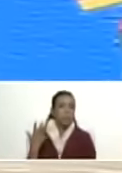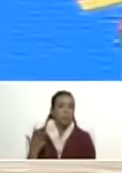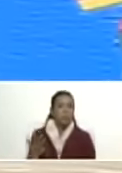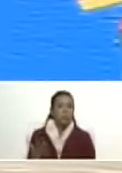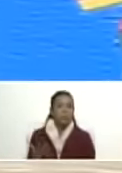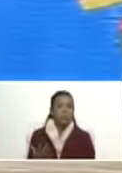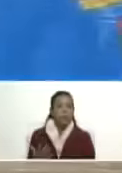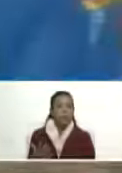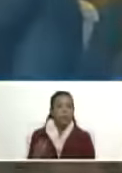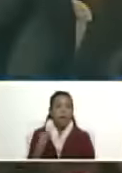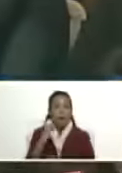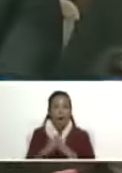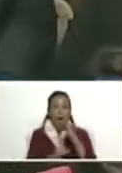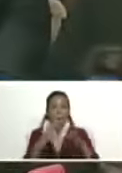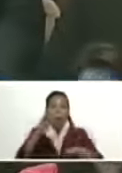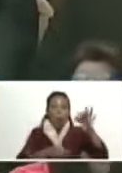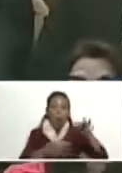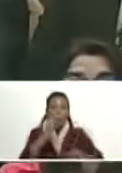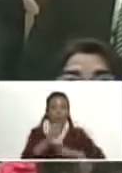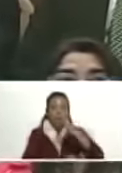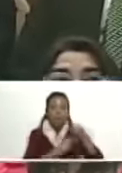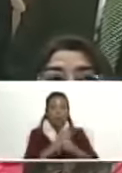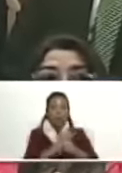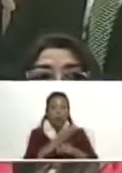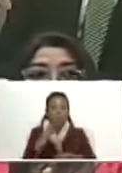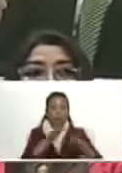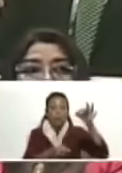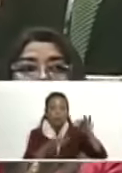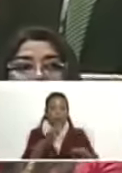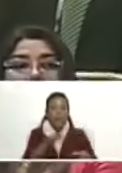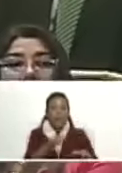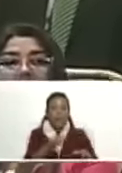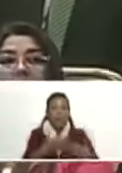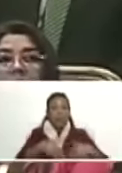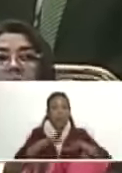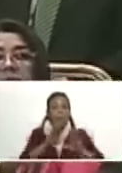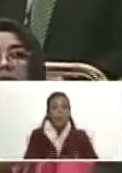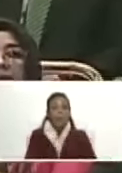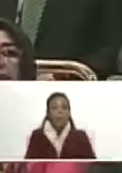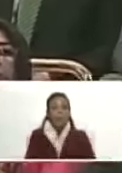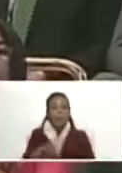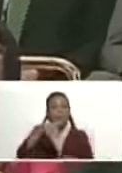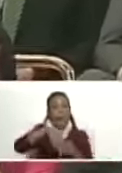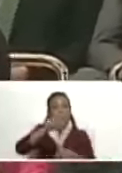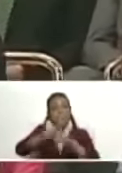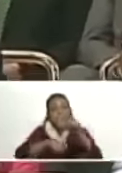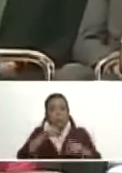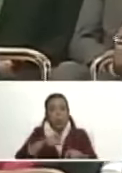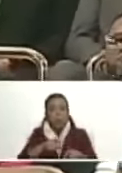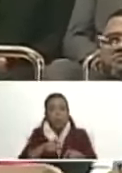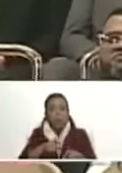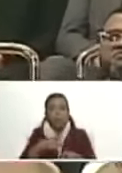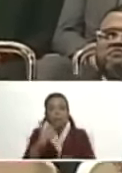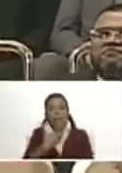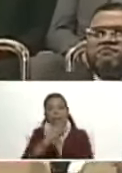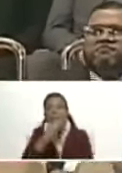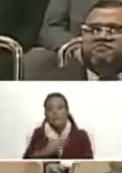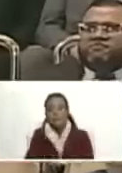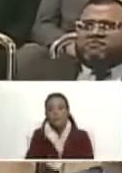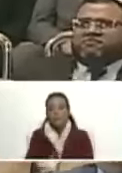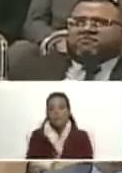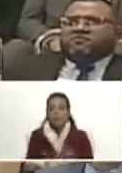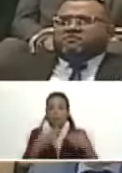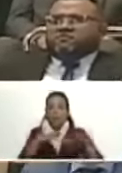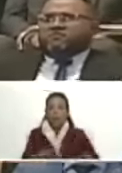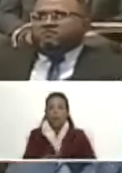de que la Corte Internacional de Justicia suspenda el referéndum del 3 de